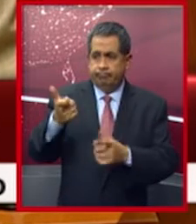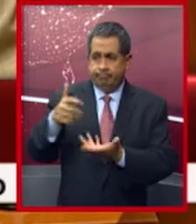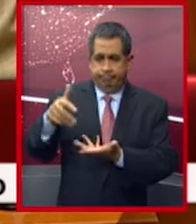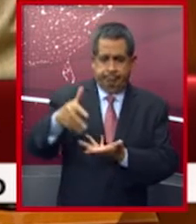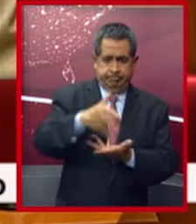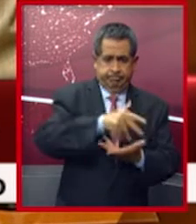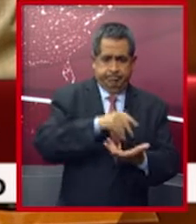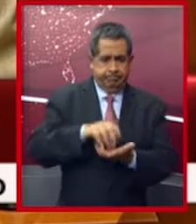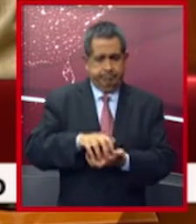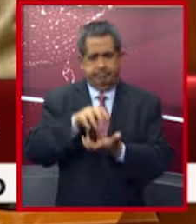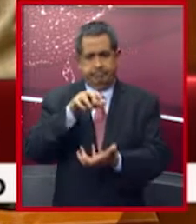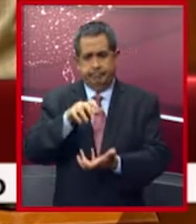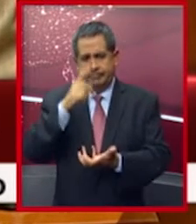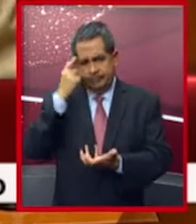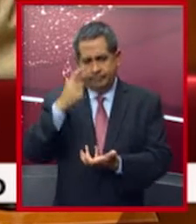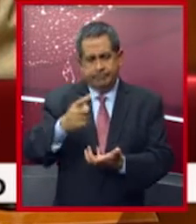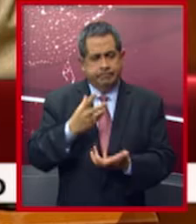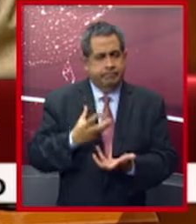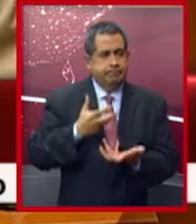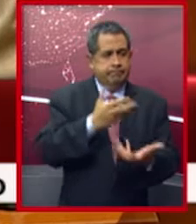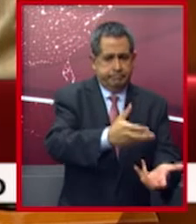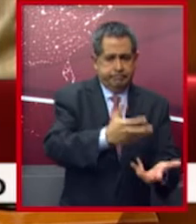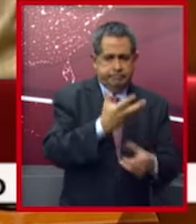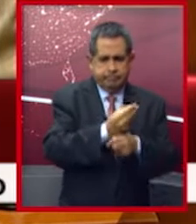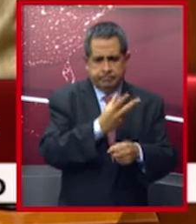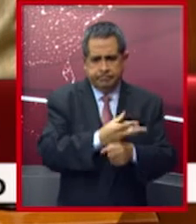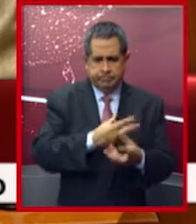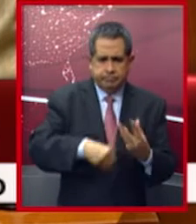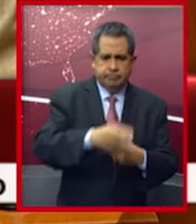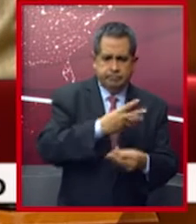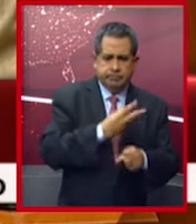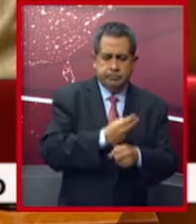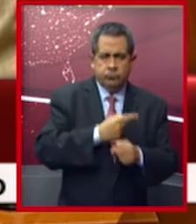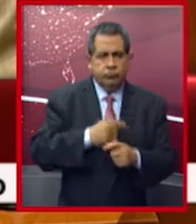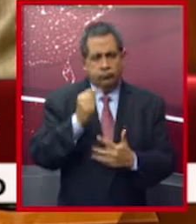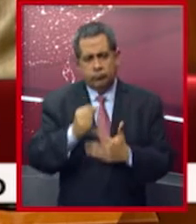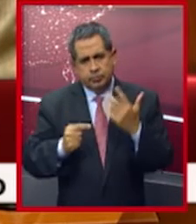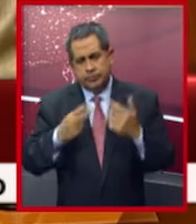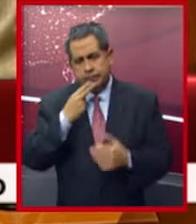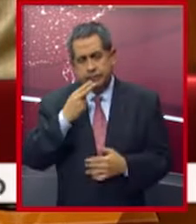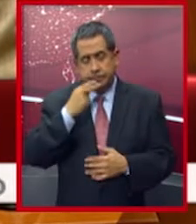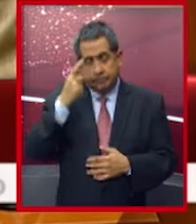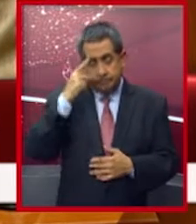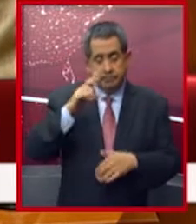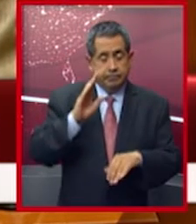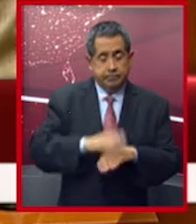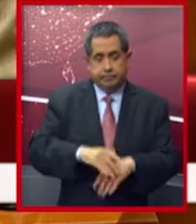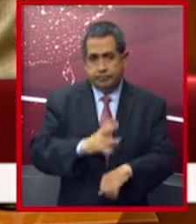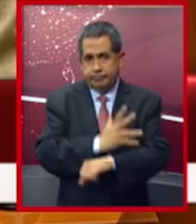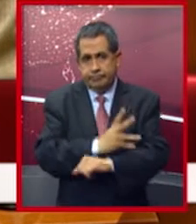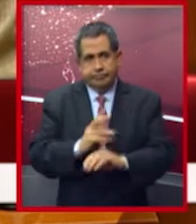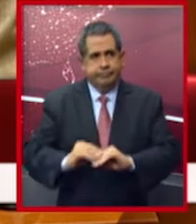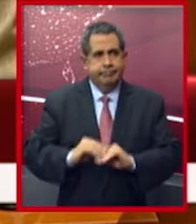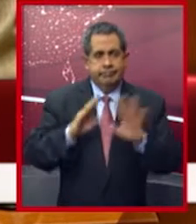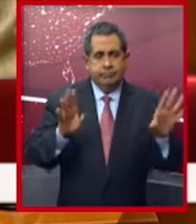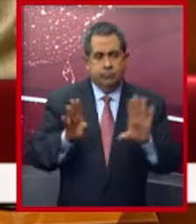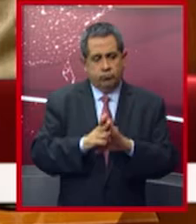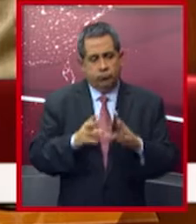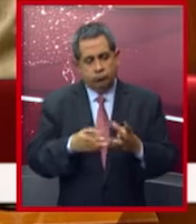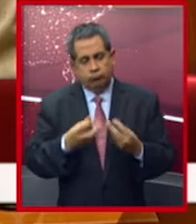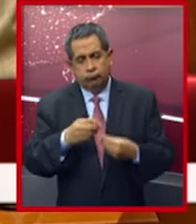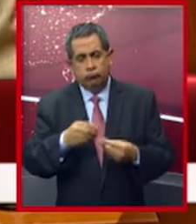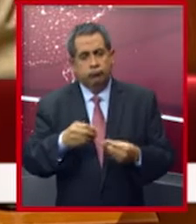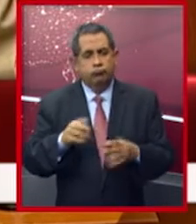de Reconstrucción y los mecanismos que permitan propiciar la máxima transparencia en la erradicación